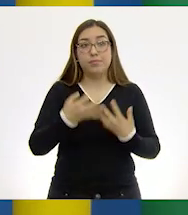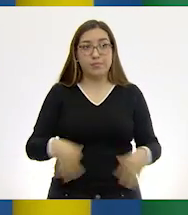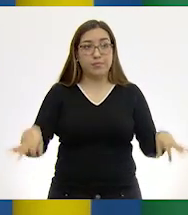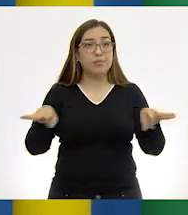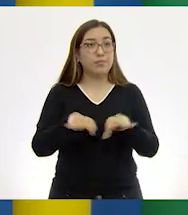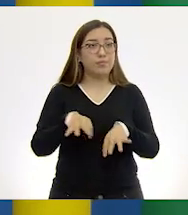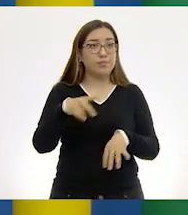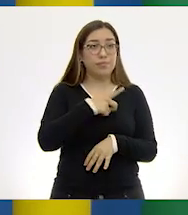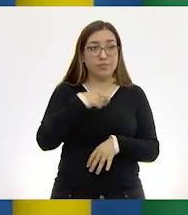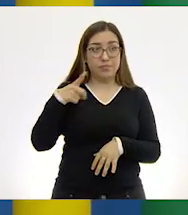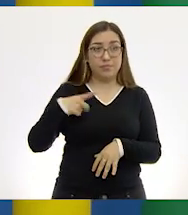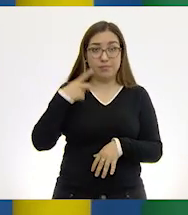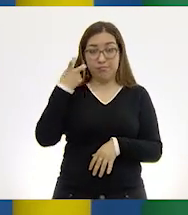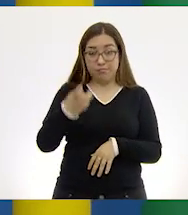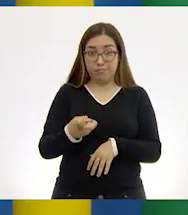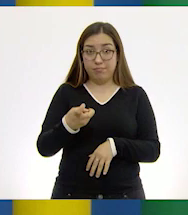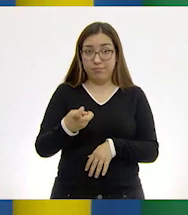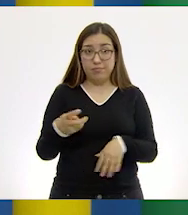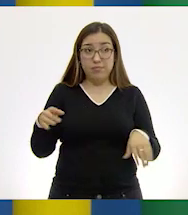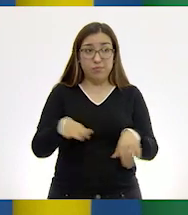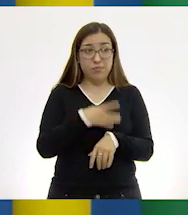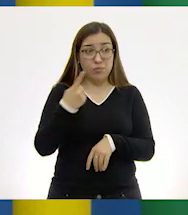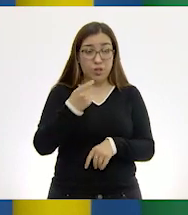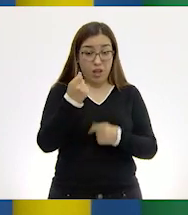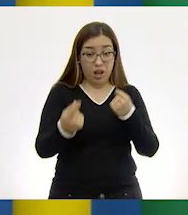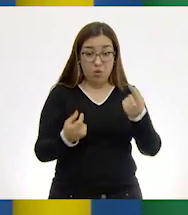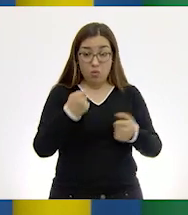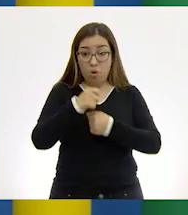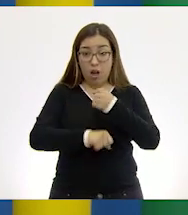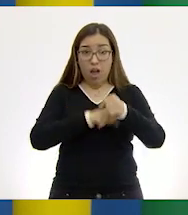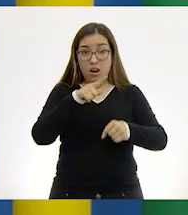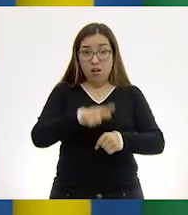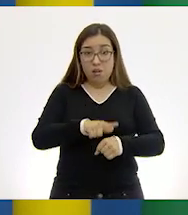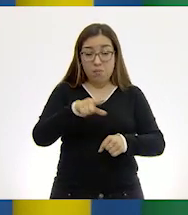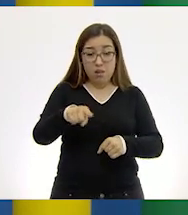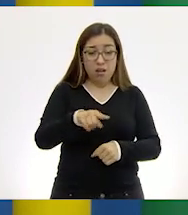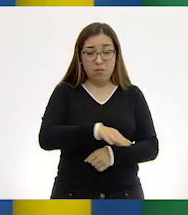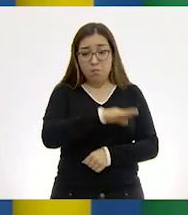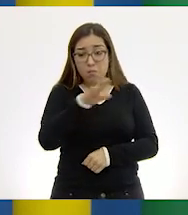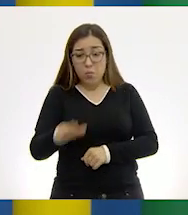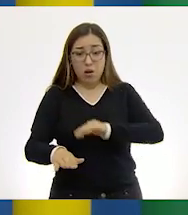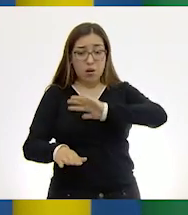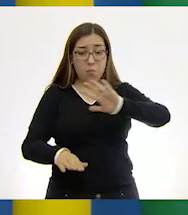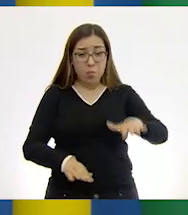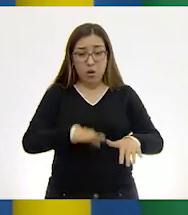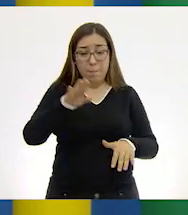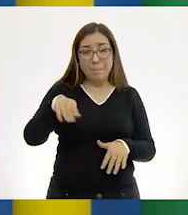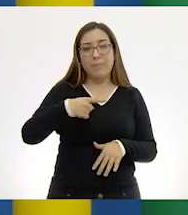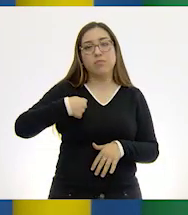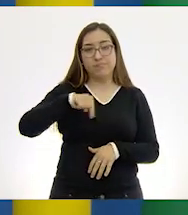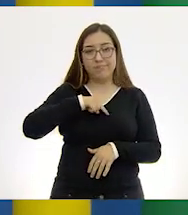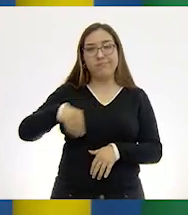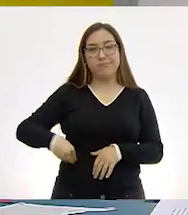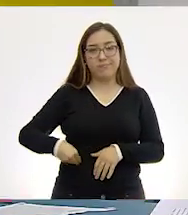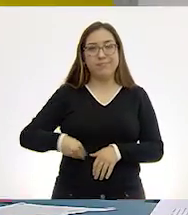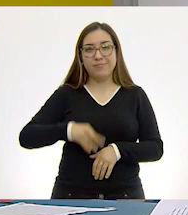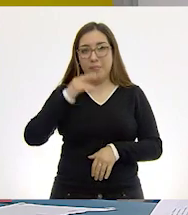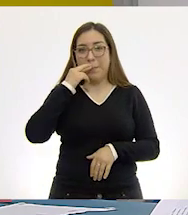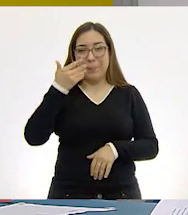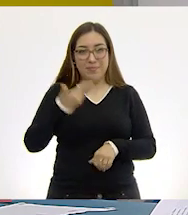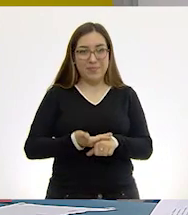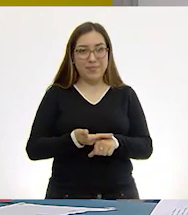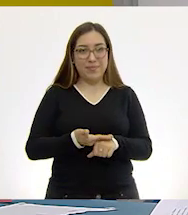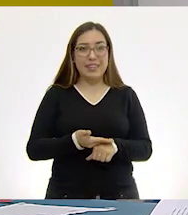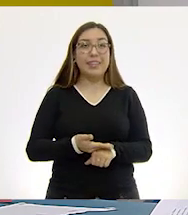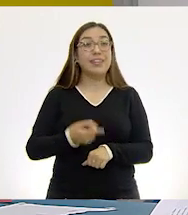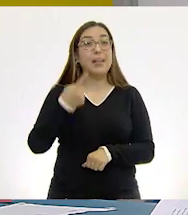Estamos poniendo en riesgo la supervivencia de muchísimas especies que de otro modo pues seguramente no estarían amenazadas. ¿Qué les